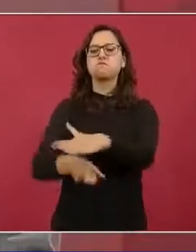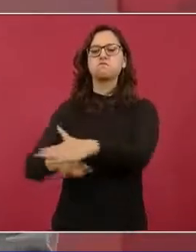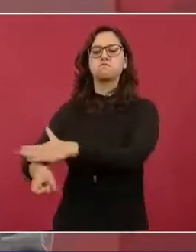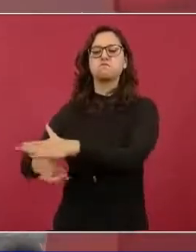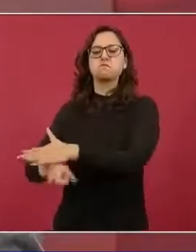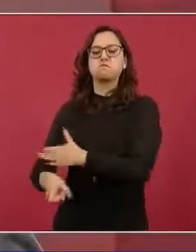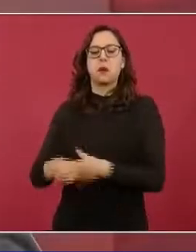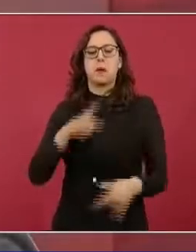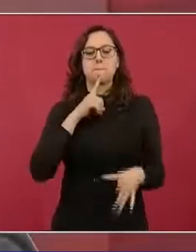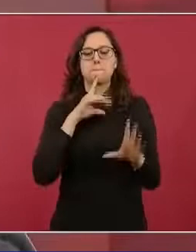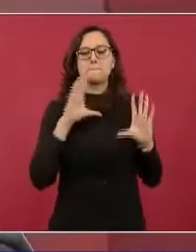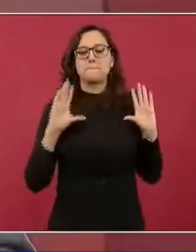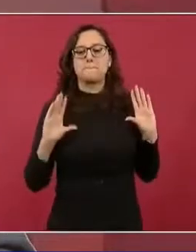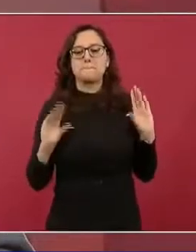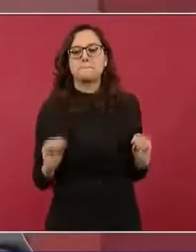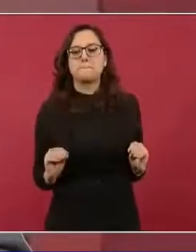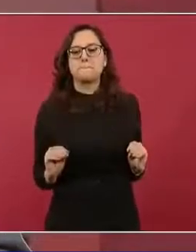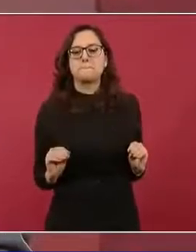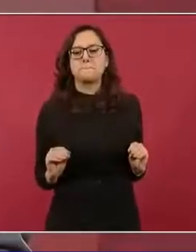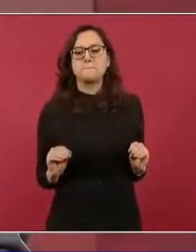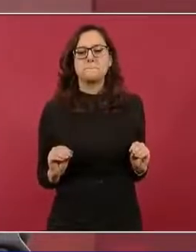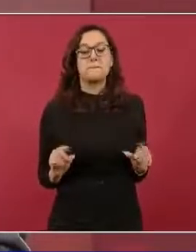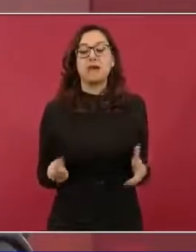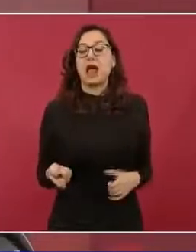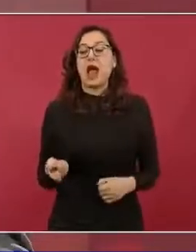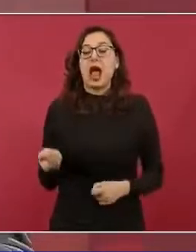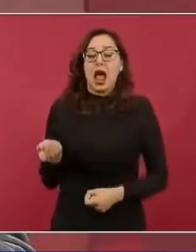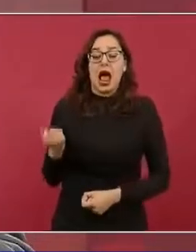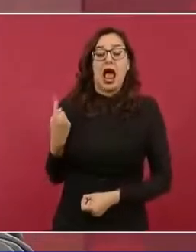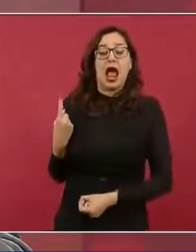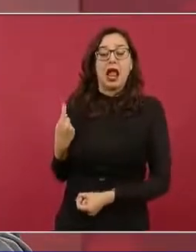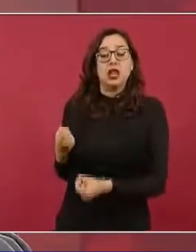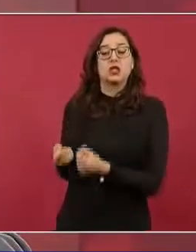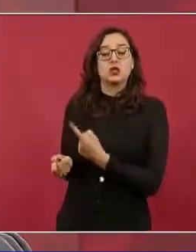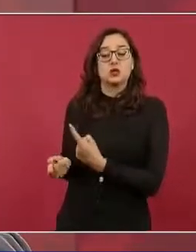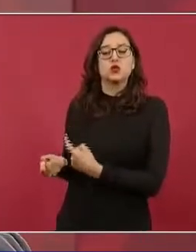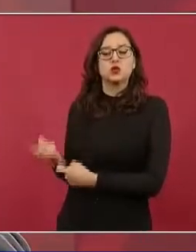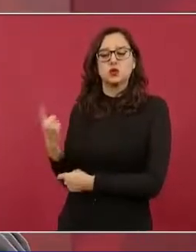silenciados a todos, muy pocas excepciones.